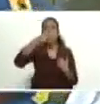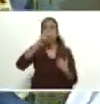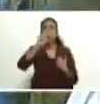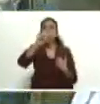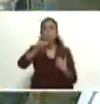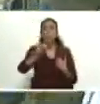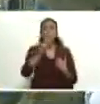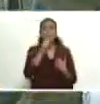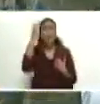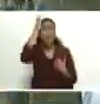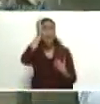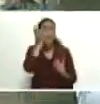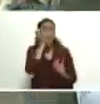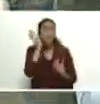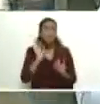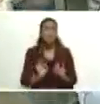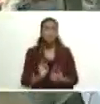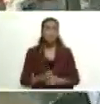Carmen?